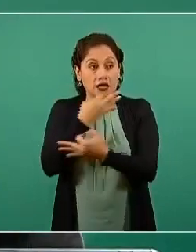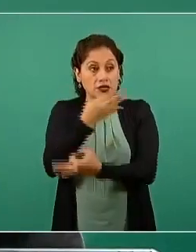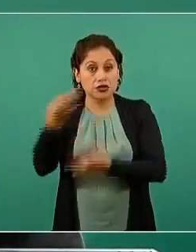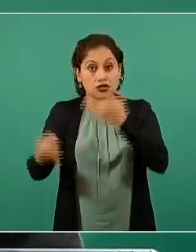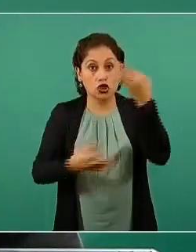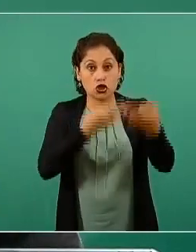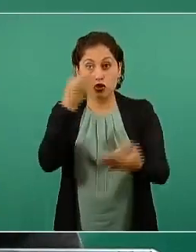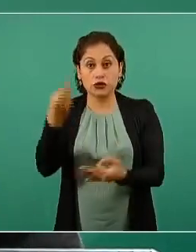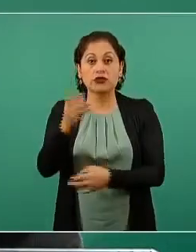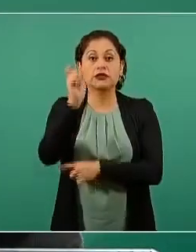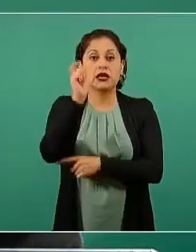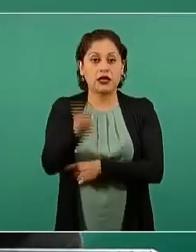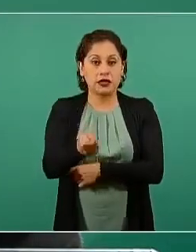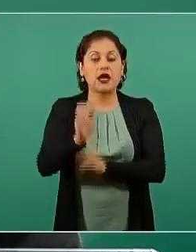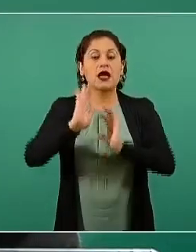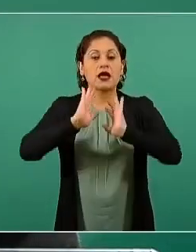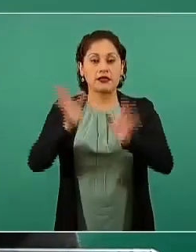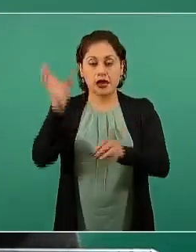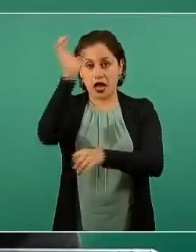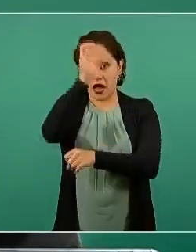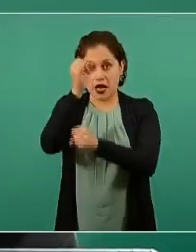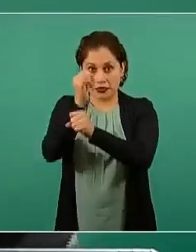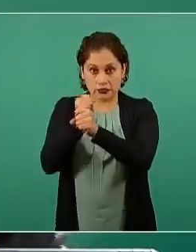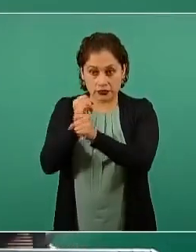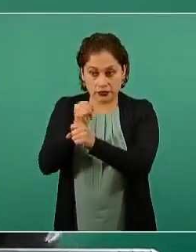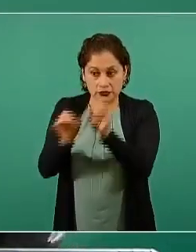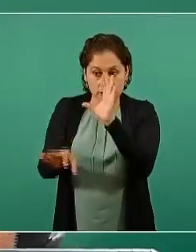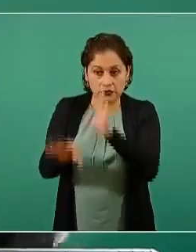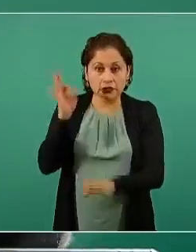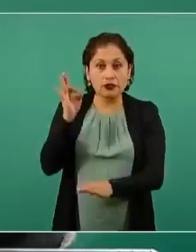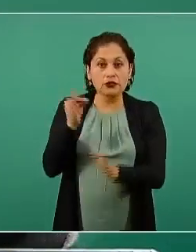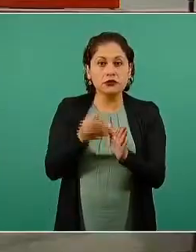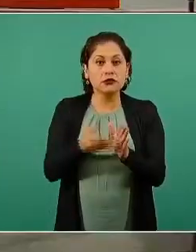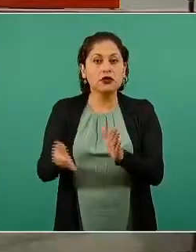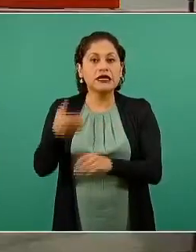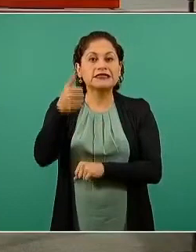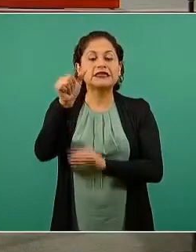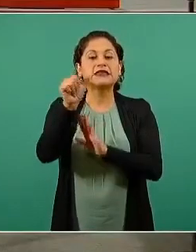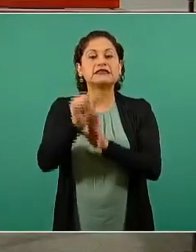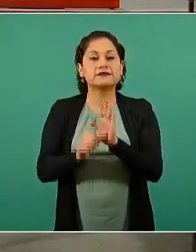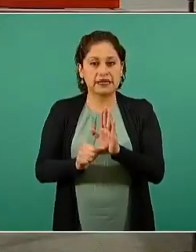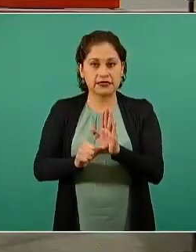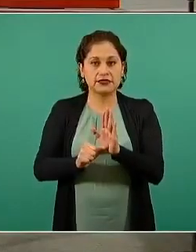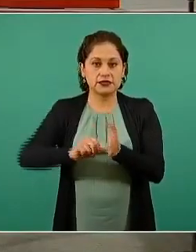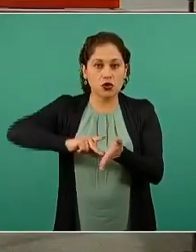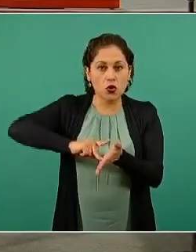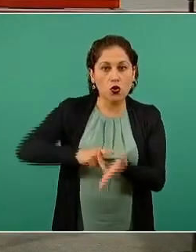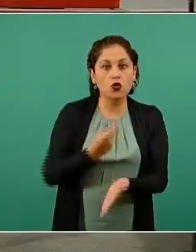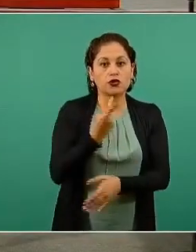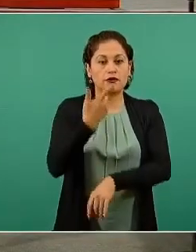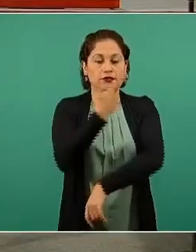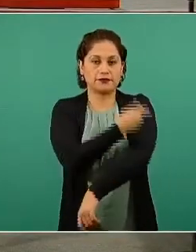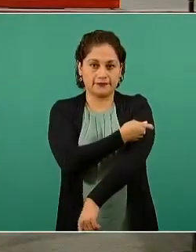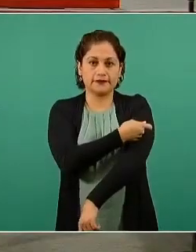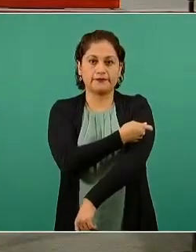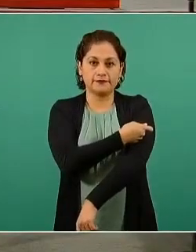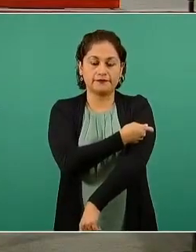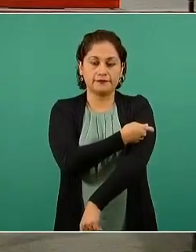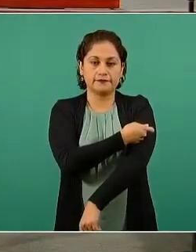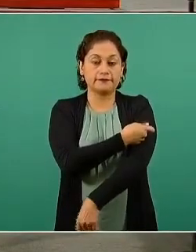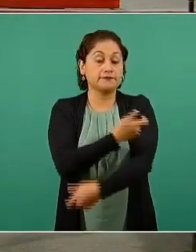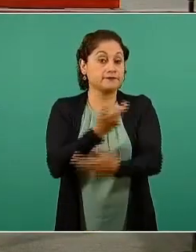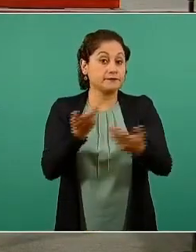hecho consumado o demostrado científicamente que 6 meses después de la vacuna CanSino se va a necesitar una segunda dosis.